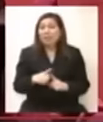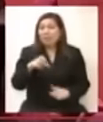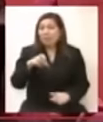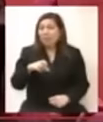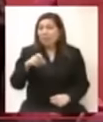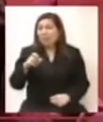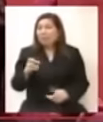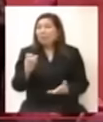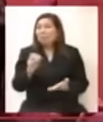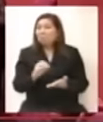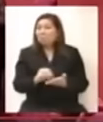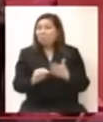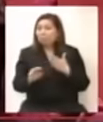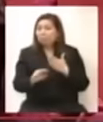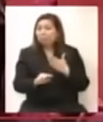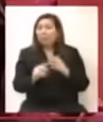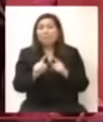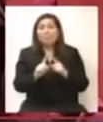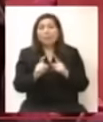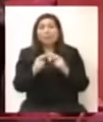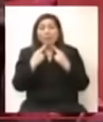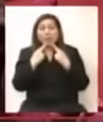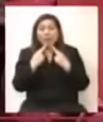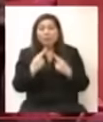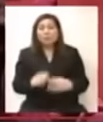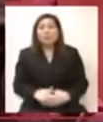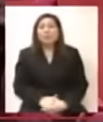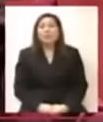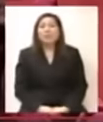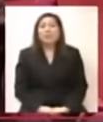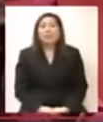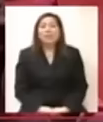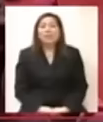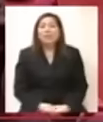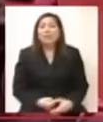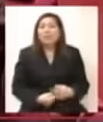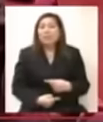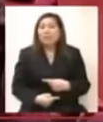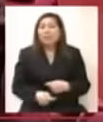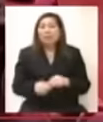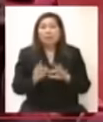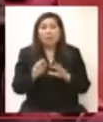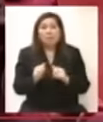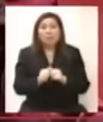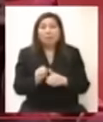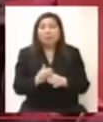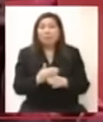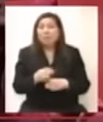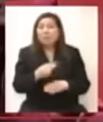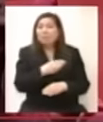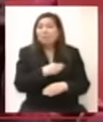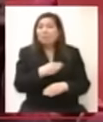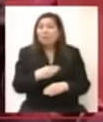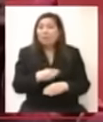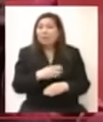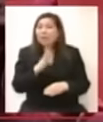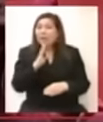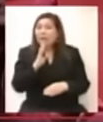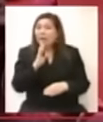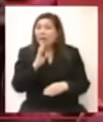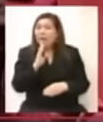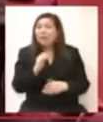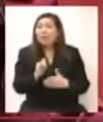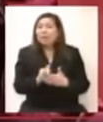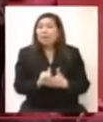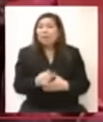tpp más abajo en estas preguntas y respuestas que se ha traído y se ha redactado por parte del ministerio se habla también de las